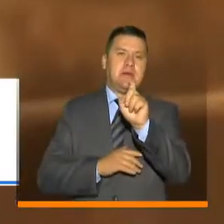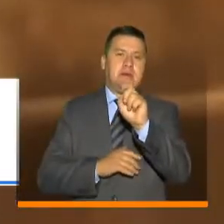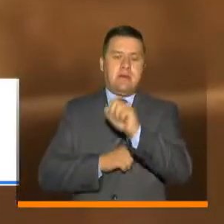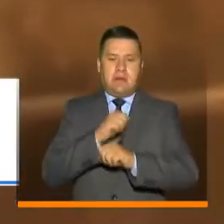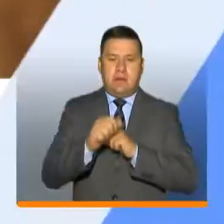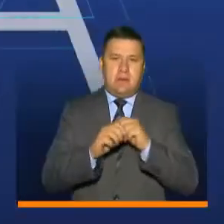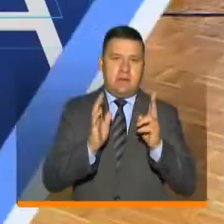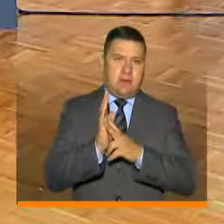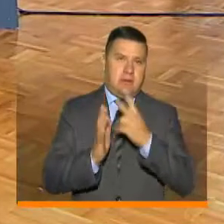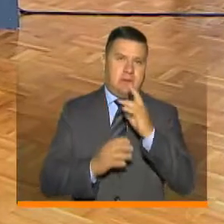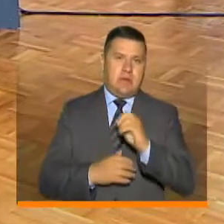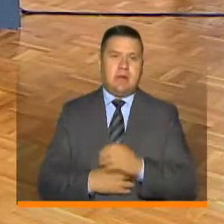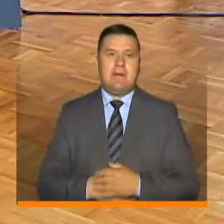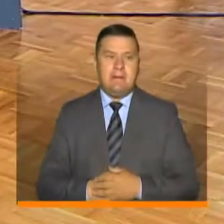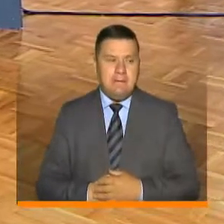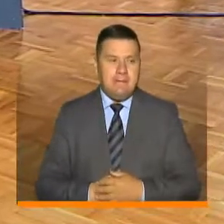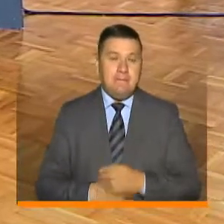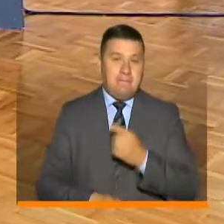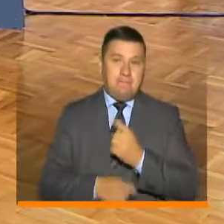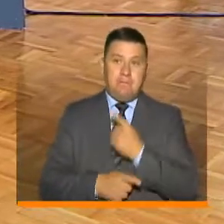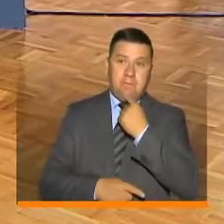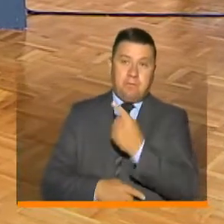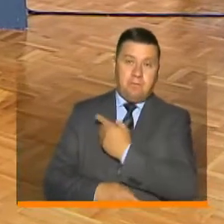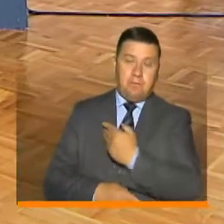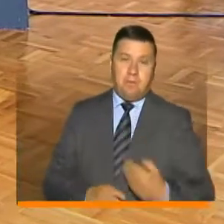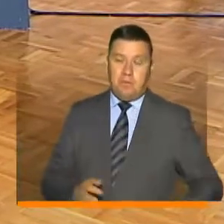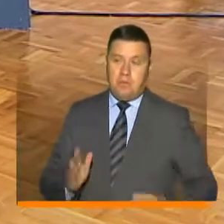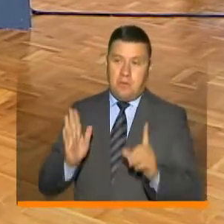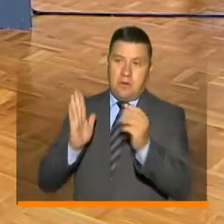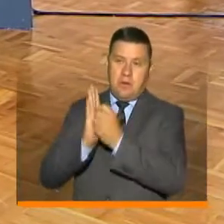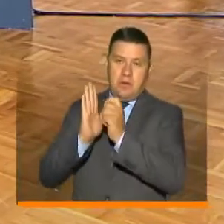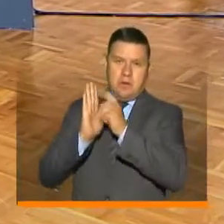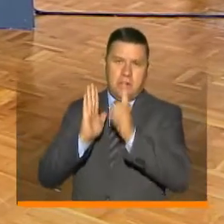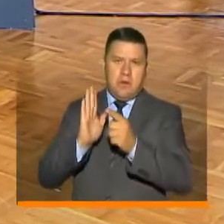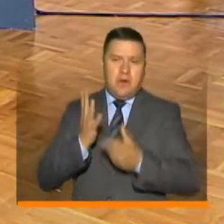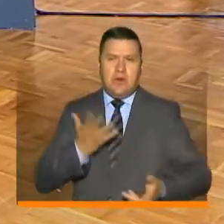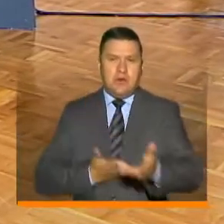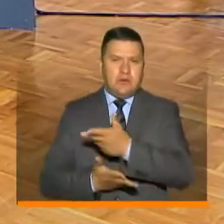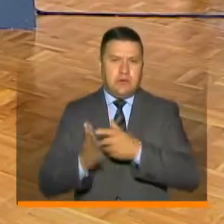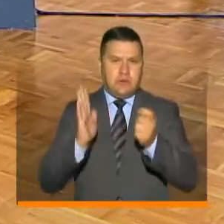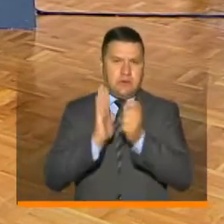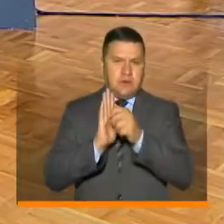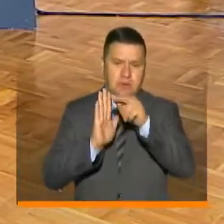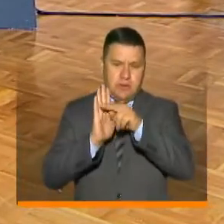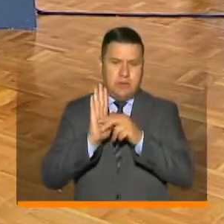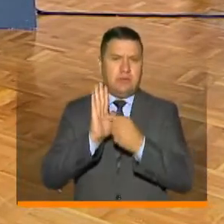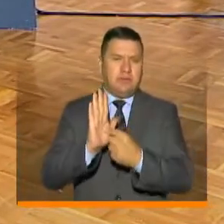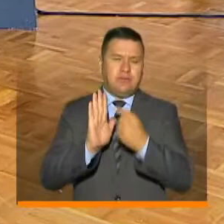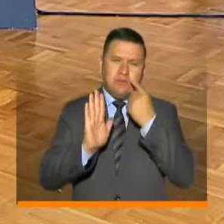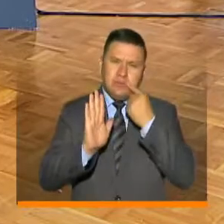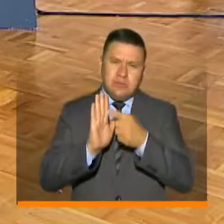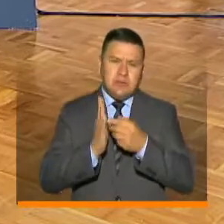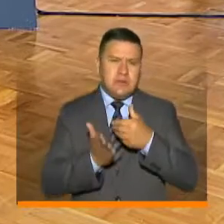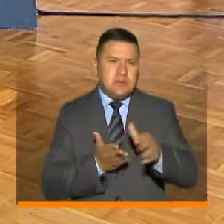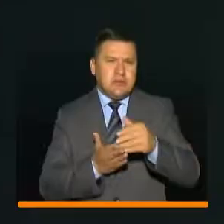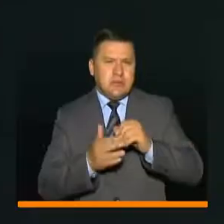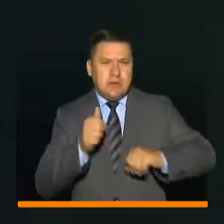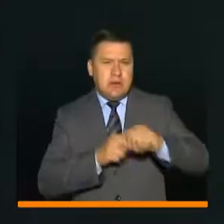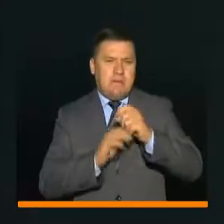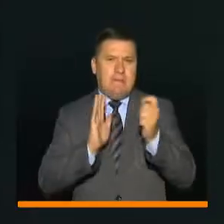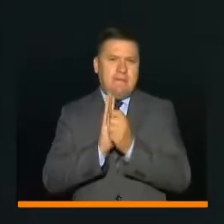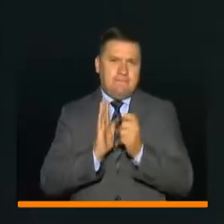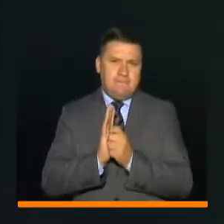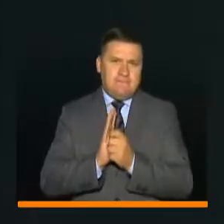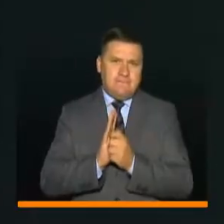de 2020. Así lo aseguró el mandatario al intervenir en la socialización de la norma que reduce los costos de